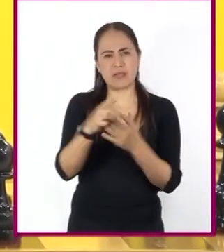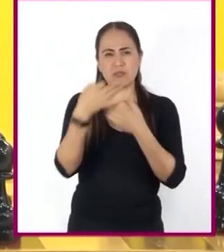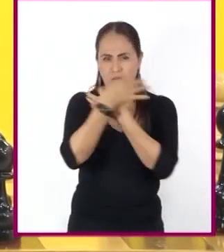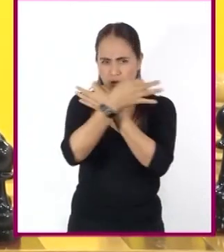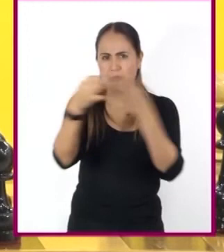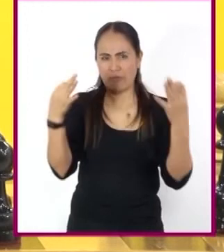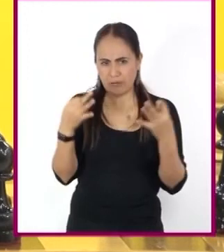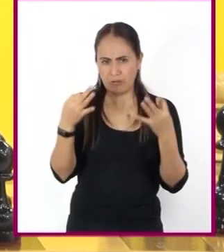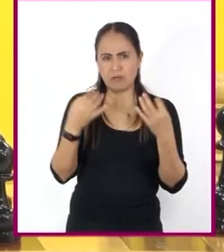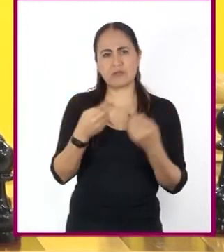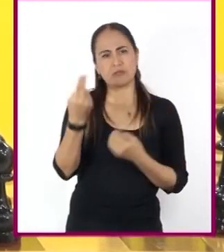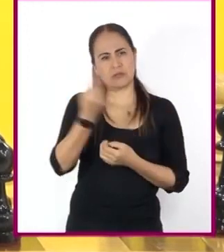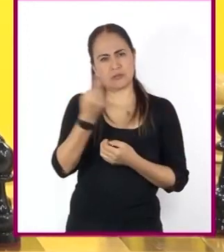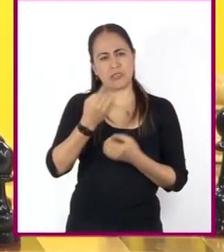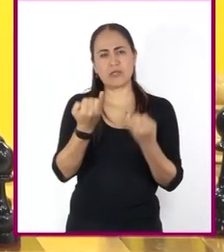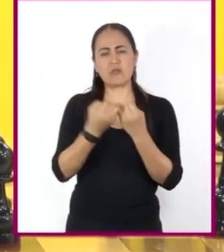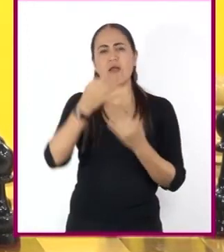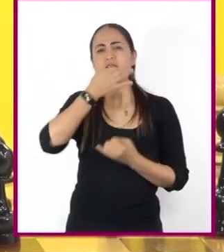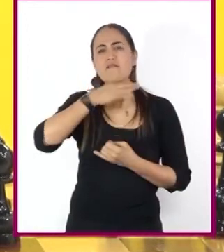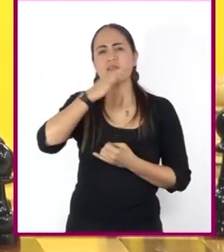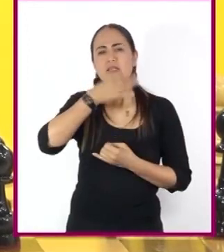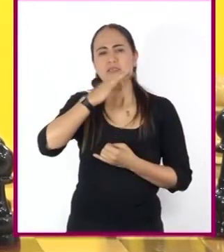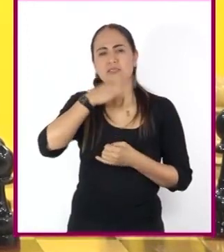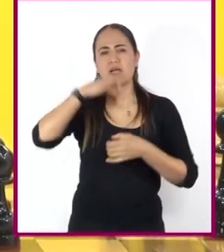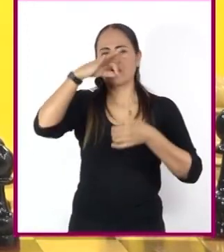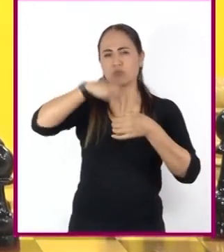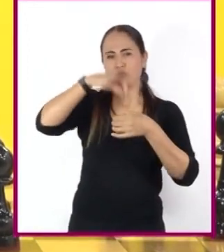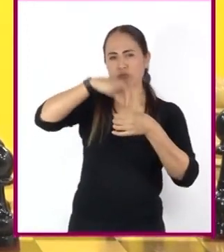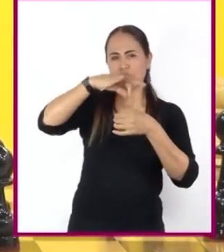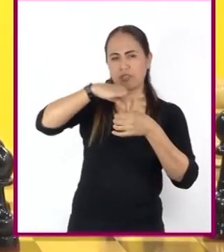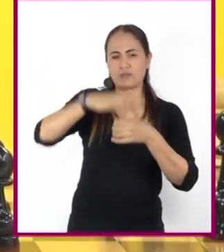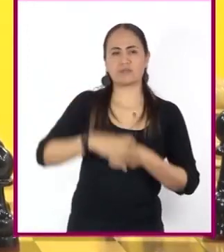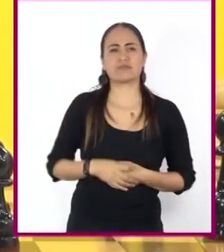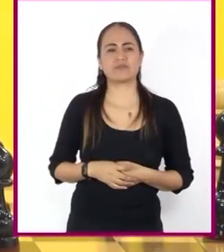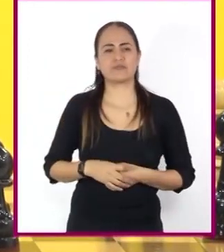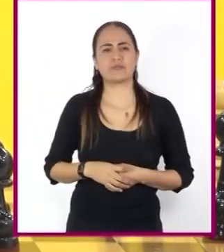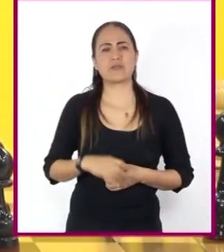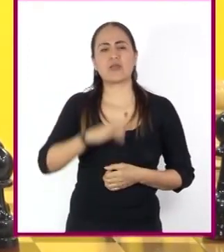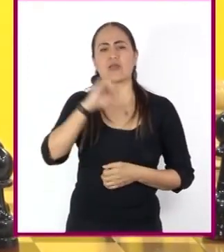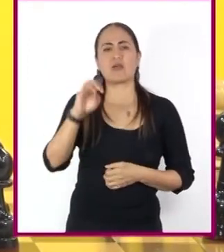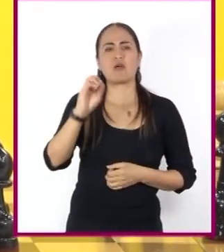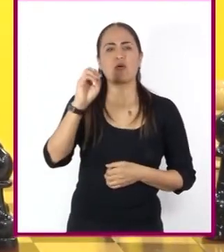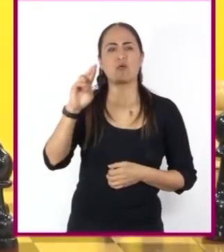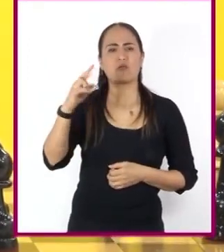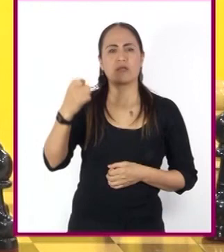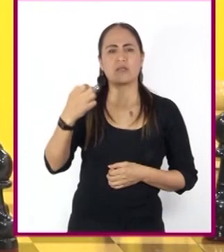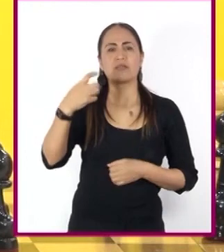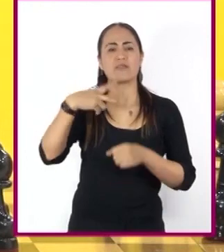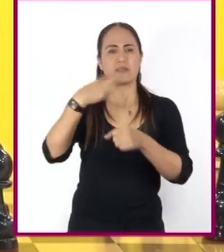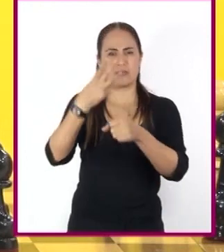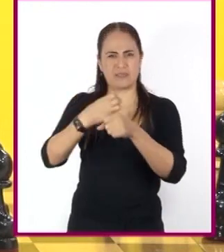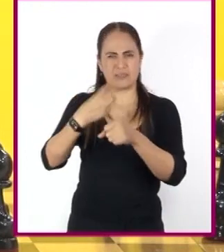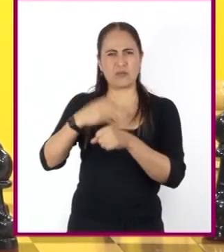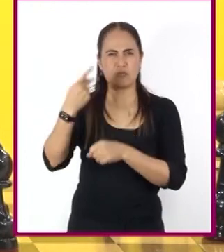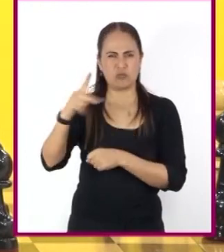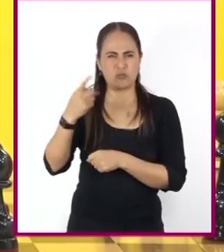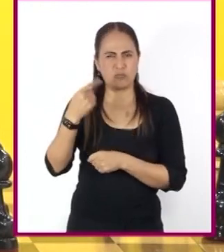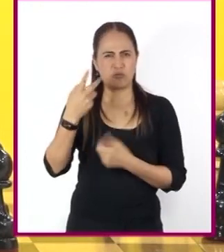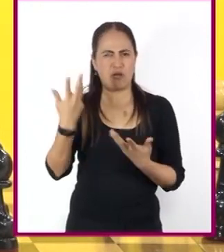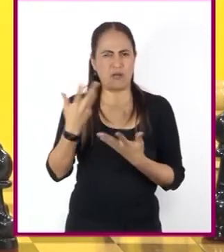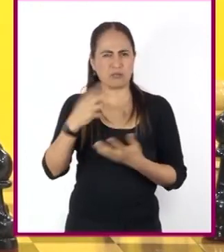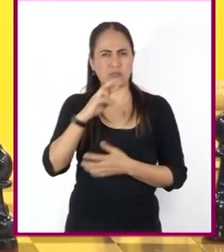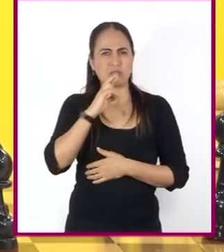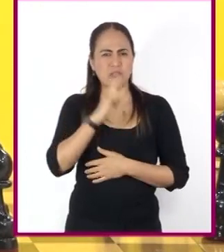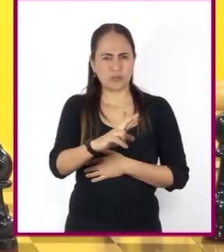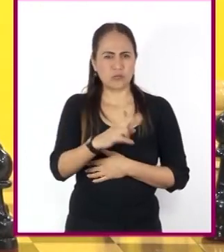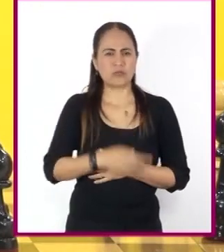Reivindicaciones y la fiesta del té. La respuesta de Jorge III ante esta revuelta y los principales difusores